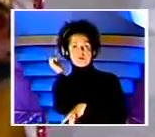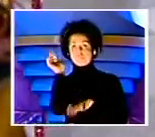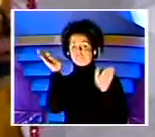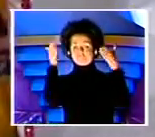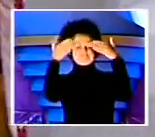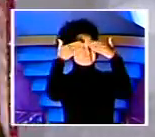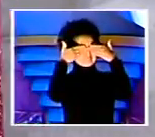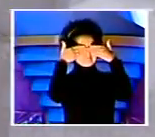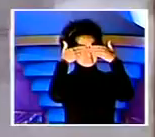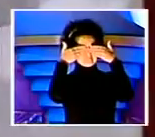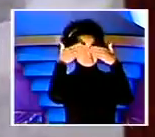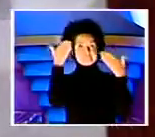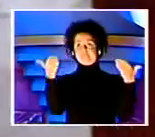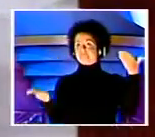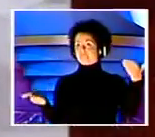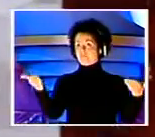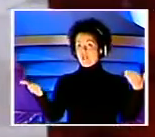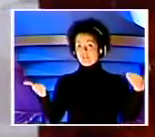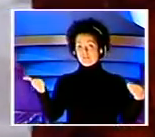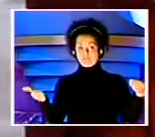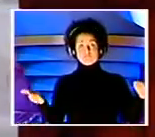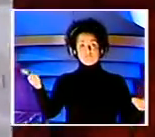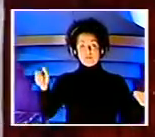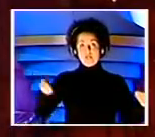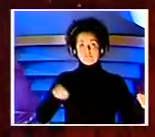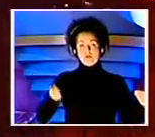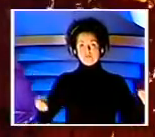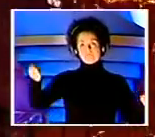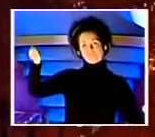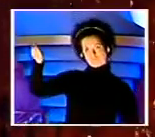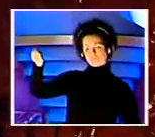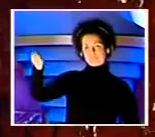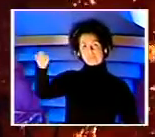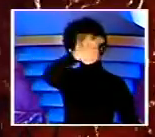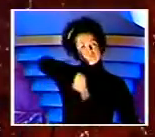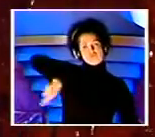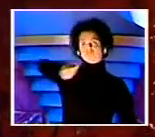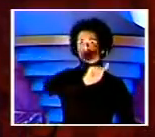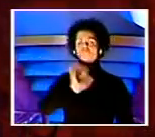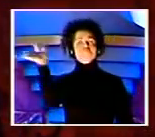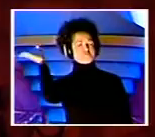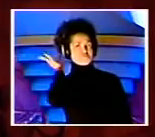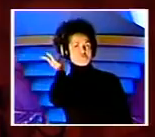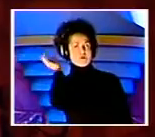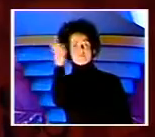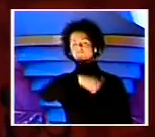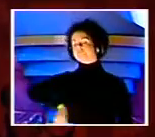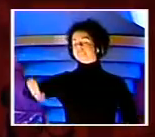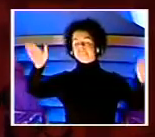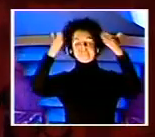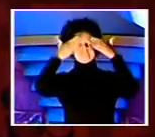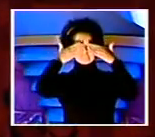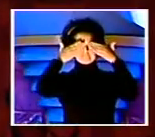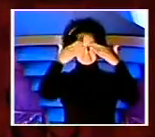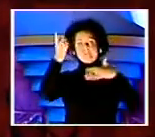vendados, con una balanza y una espada en la mano. Bueno, pues nosotras somos mujeres. Venimos con los ojos tapados y